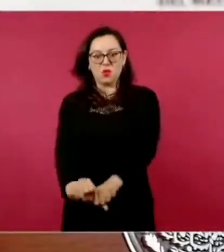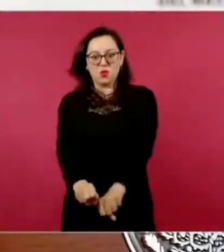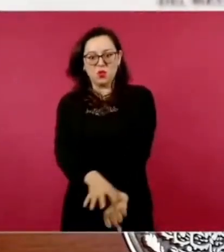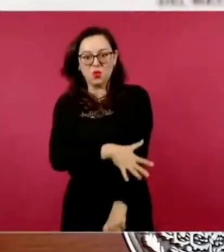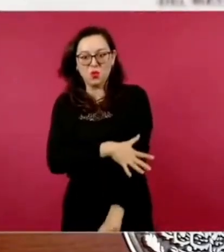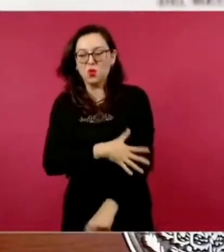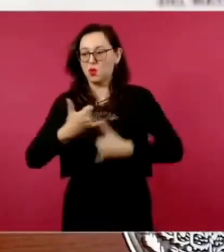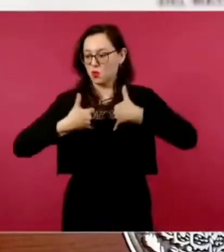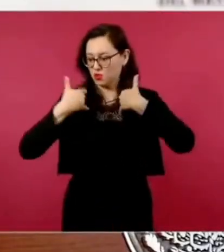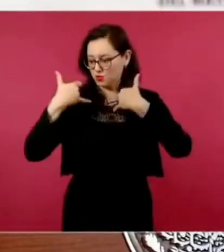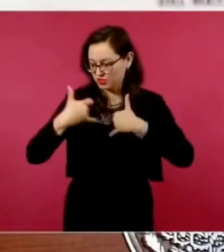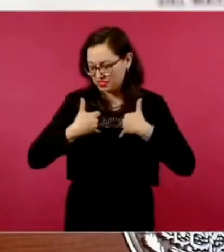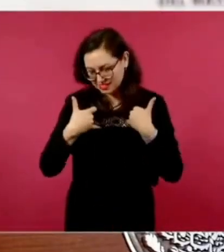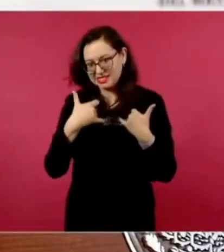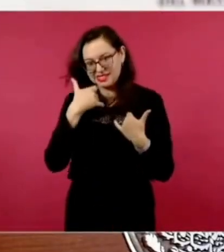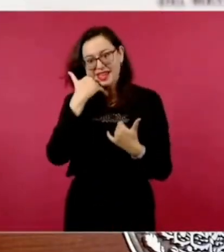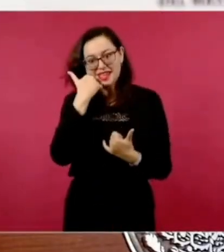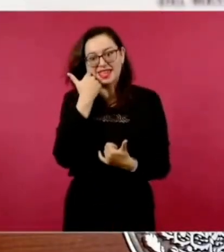joven abogado,